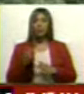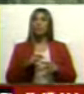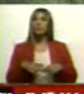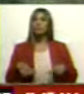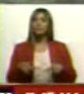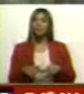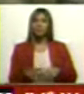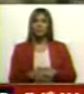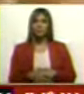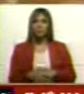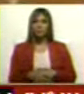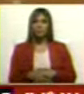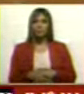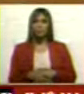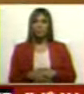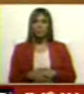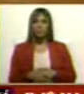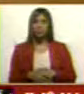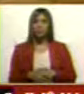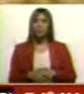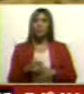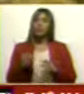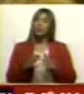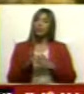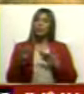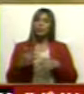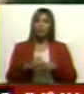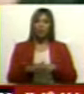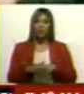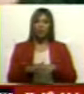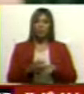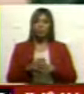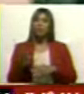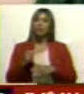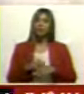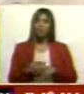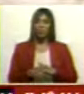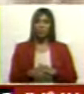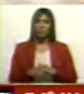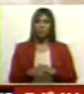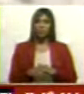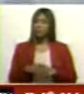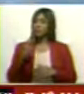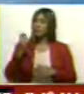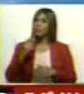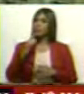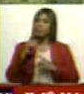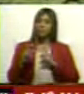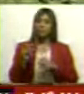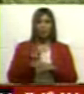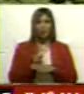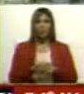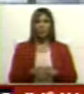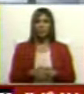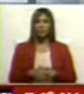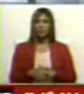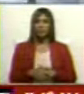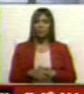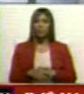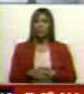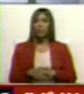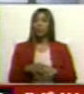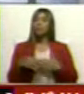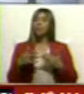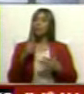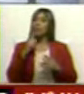territorio de parte integral del territorio nacional. No, le consulto rápidamente, para lo que